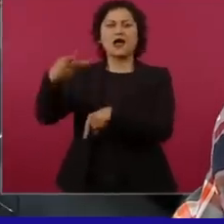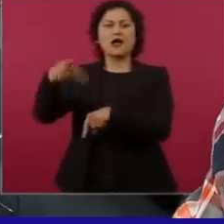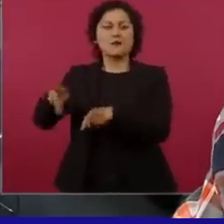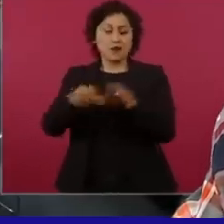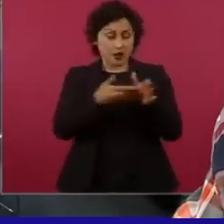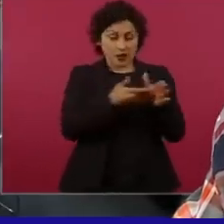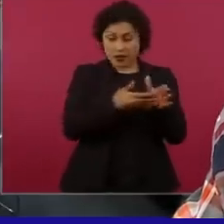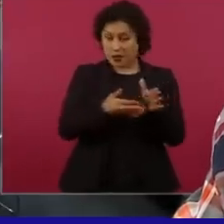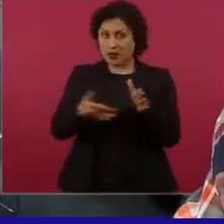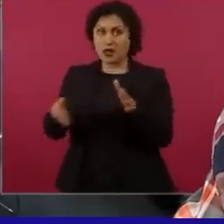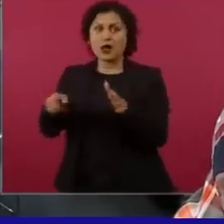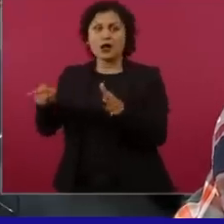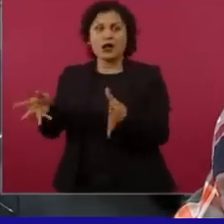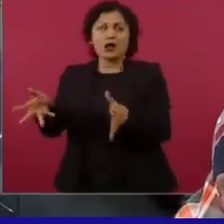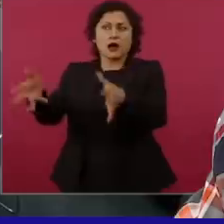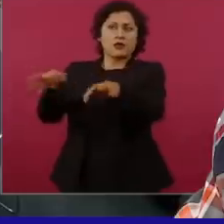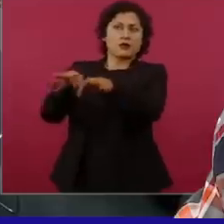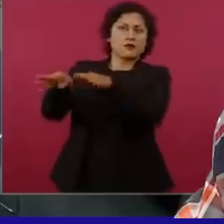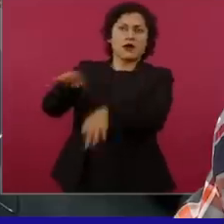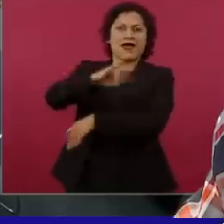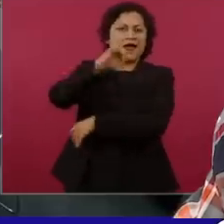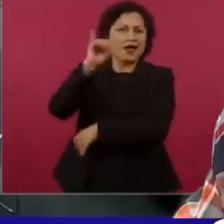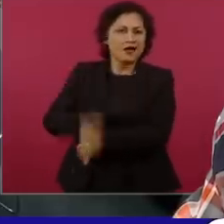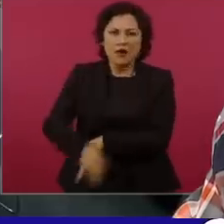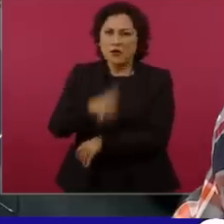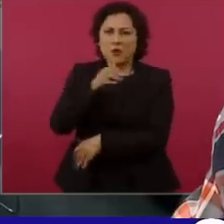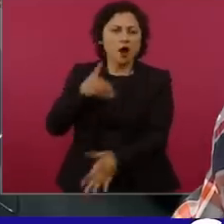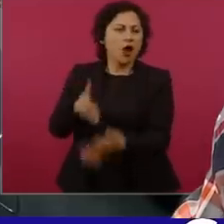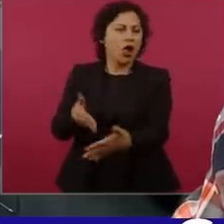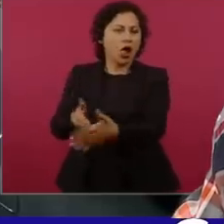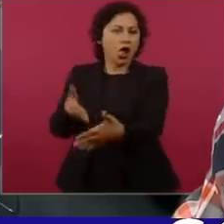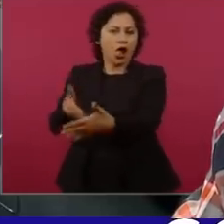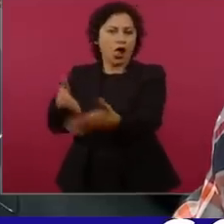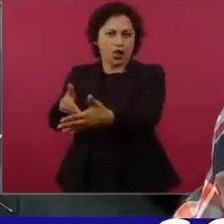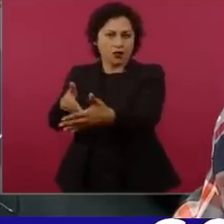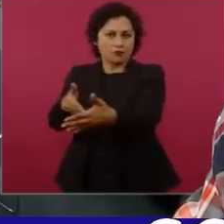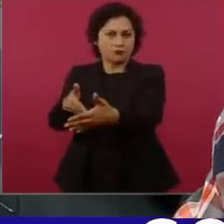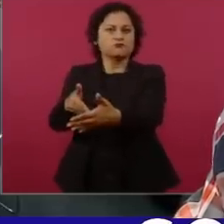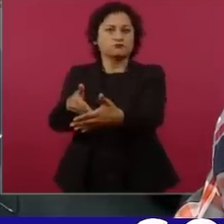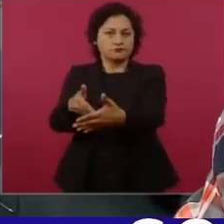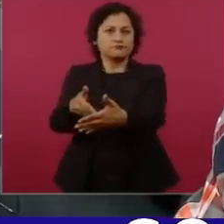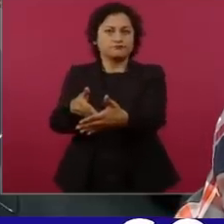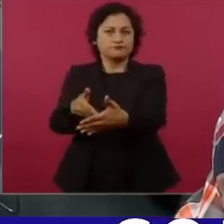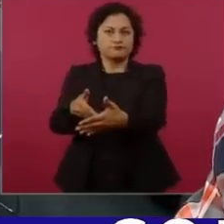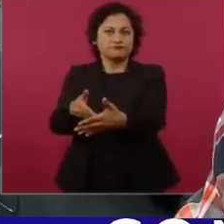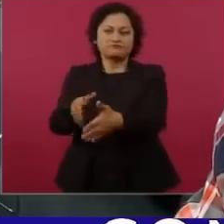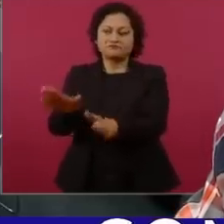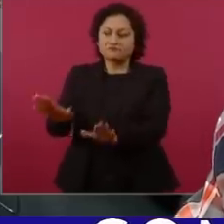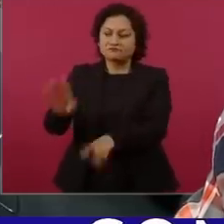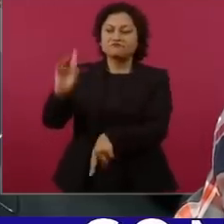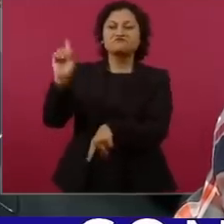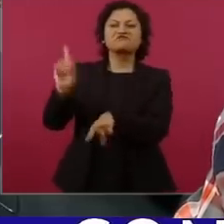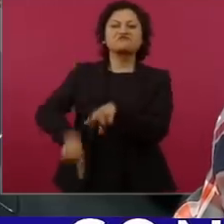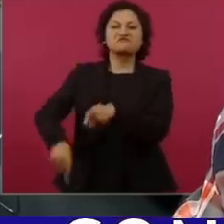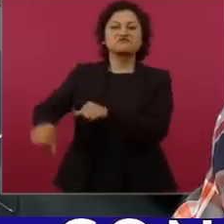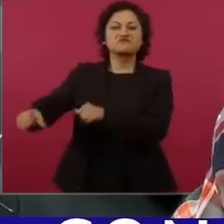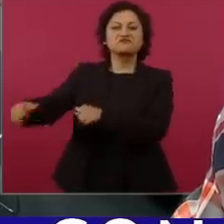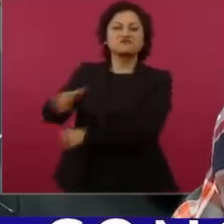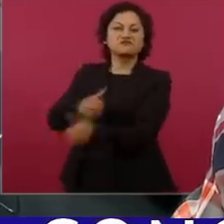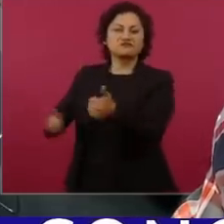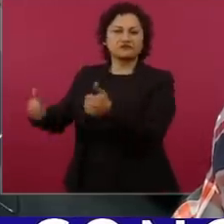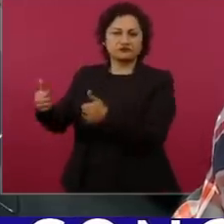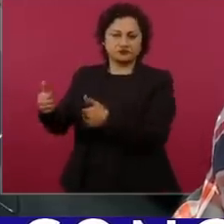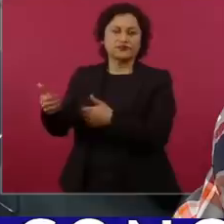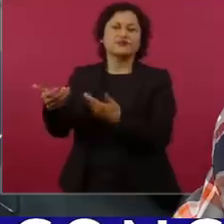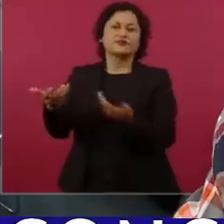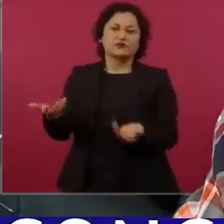hasta que lo destituyen con